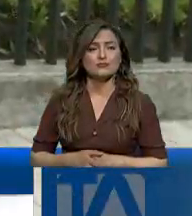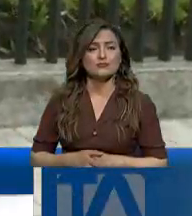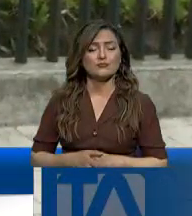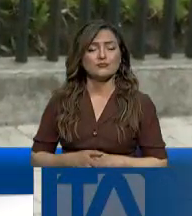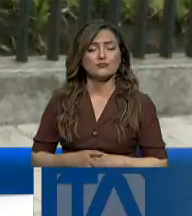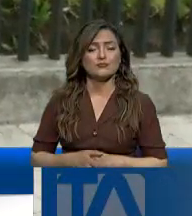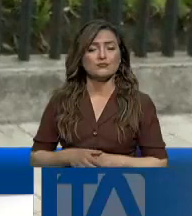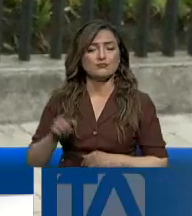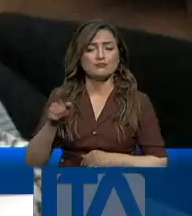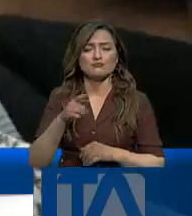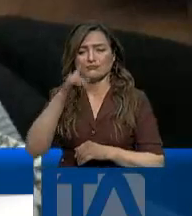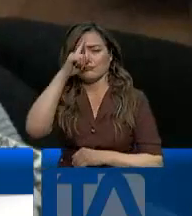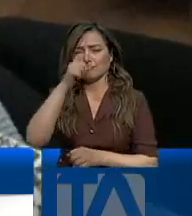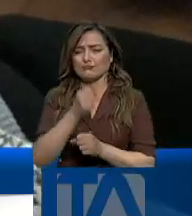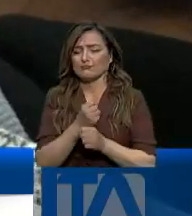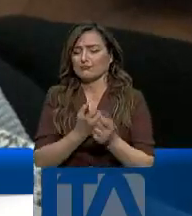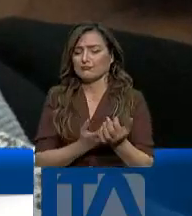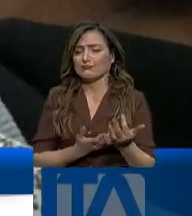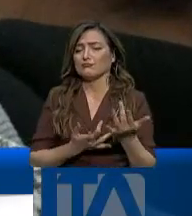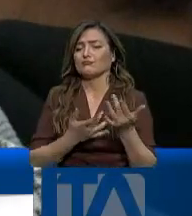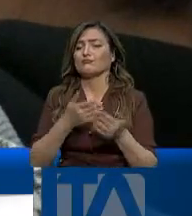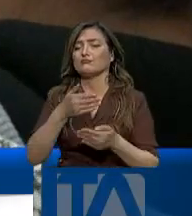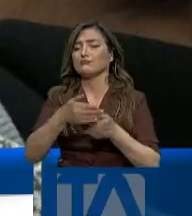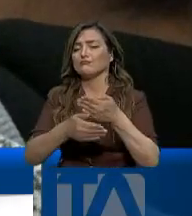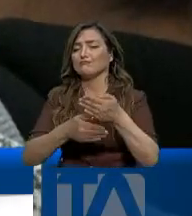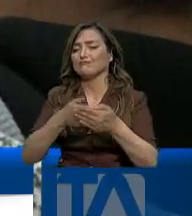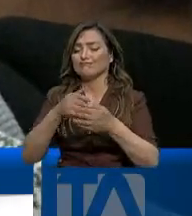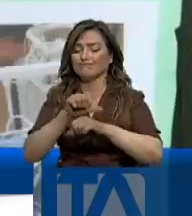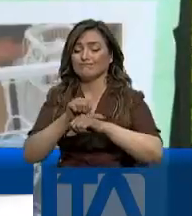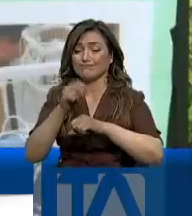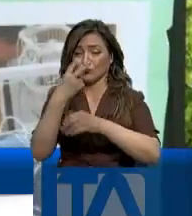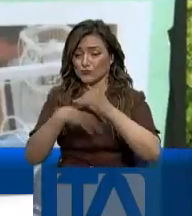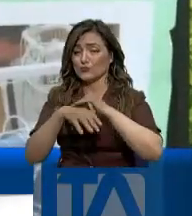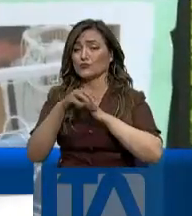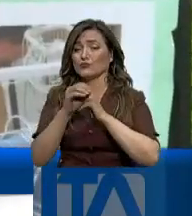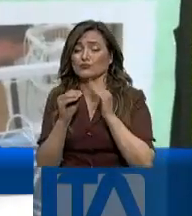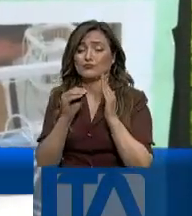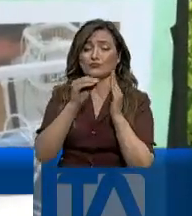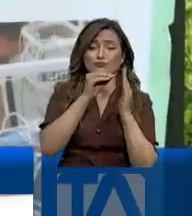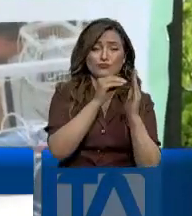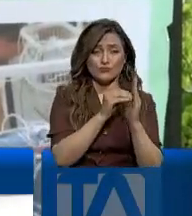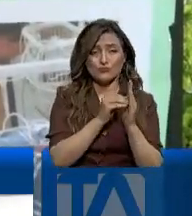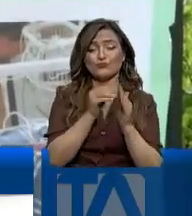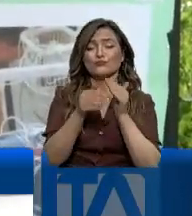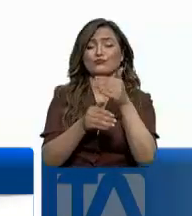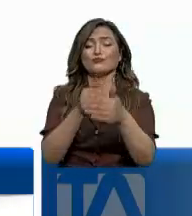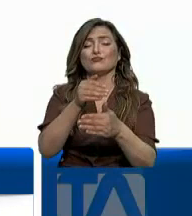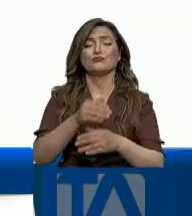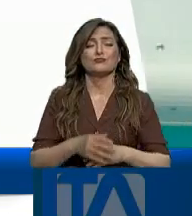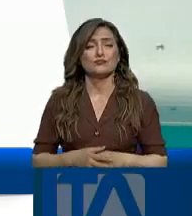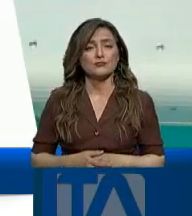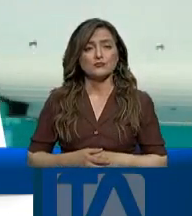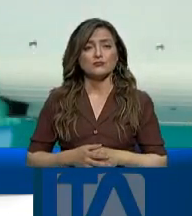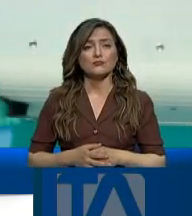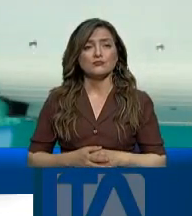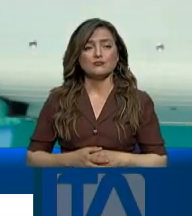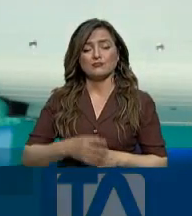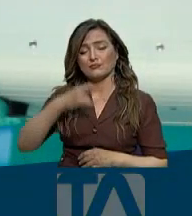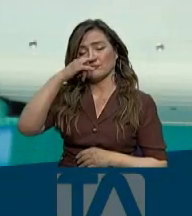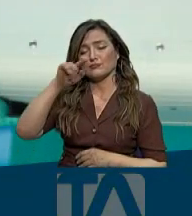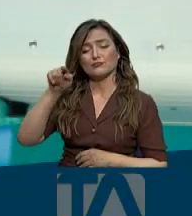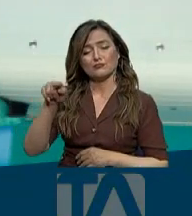mayra no pierde la fe y espera que el procedimiento para que su hijo conste en esta lista avance y que el pequeño diego